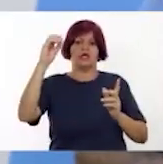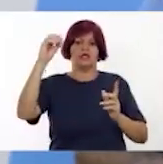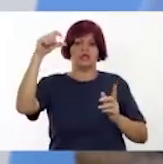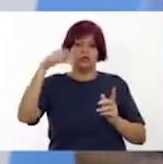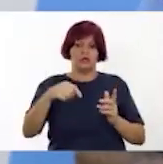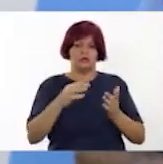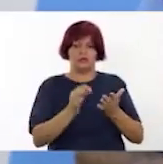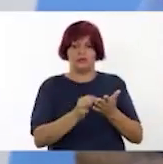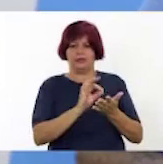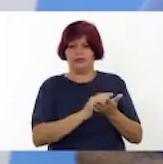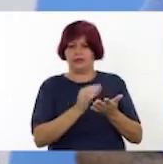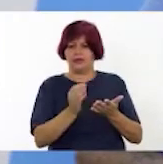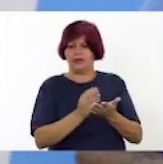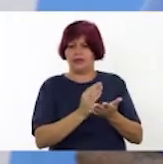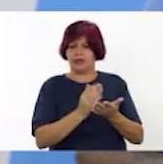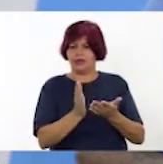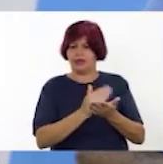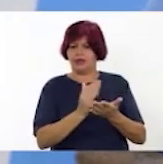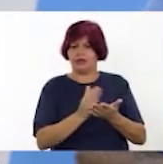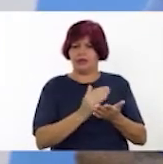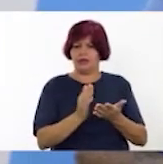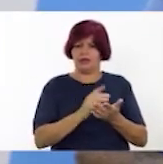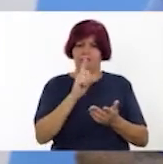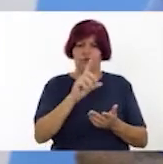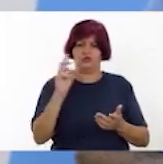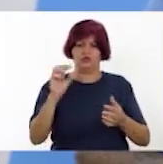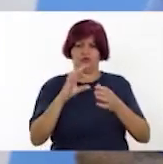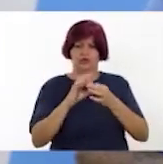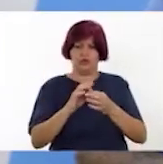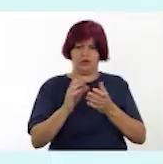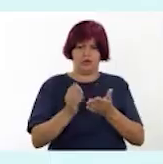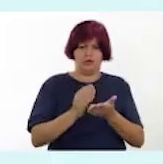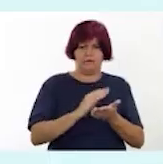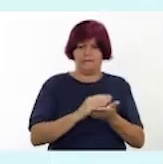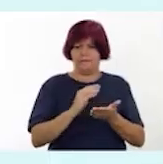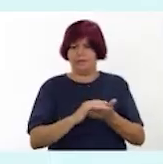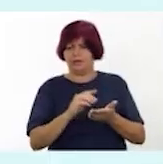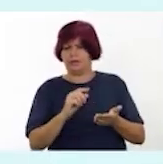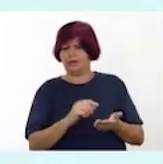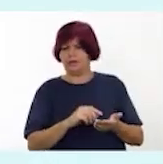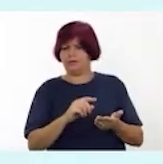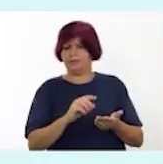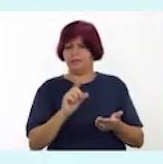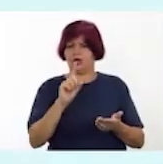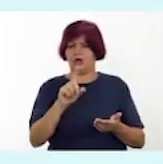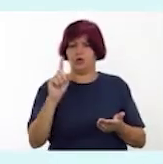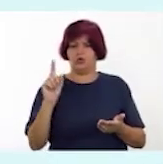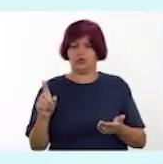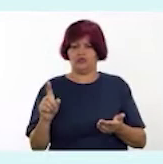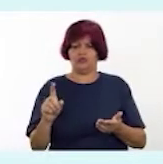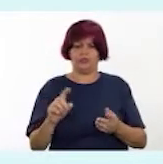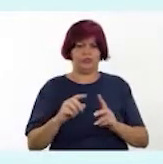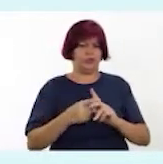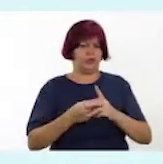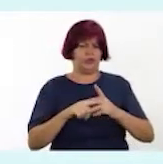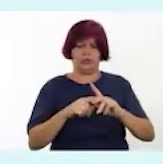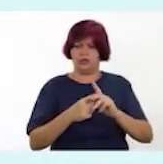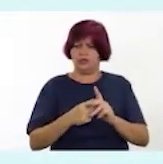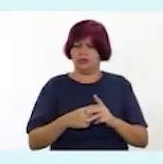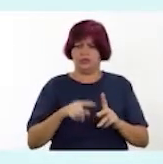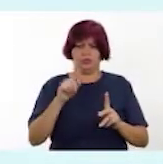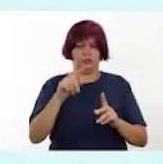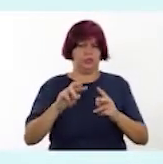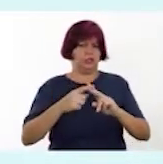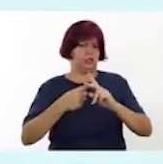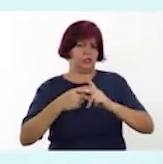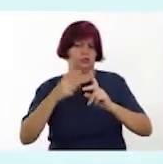que están en el teorema 1, página 16 del libro de texto de onceno grado. Y de la misma manera que se resuelve una ecuación logarítmica, se resuelve